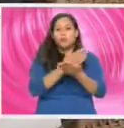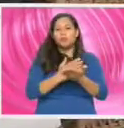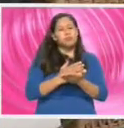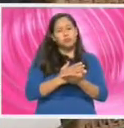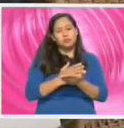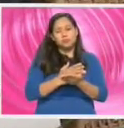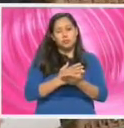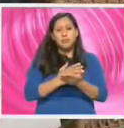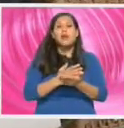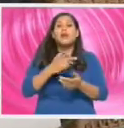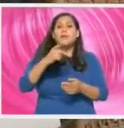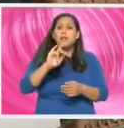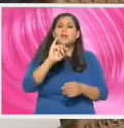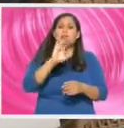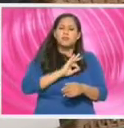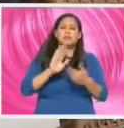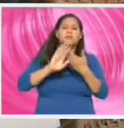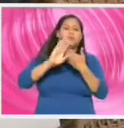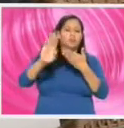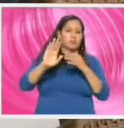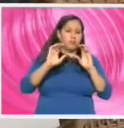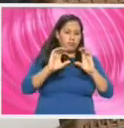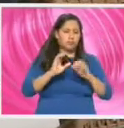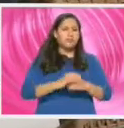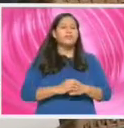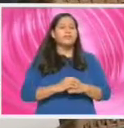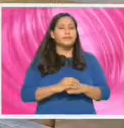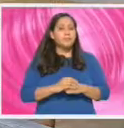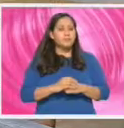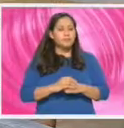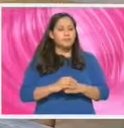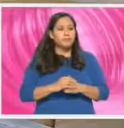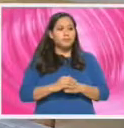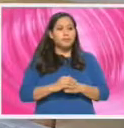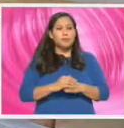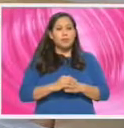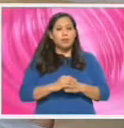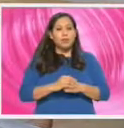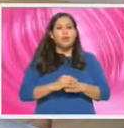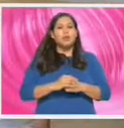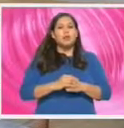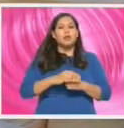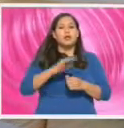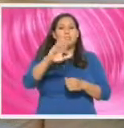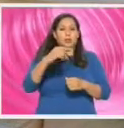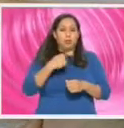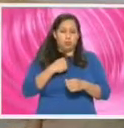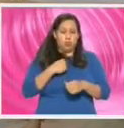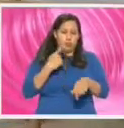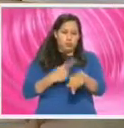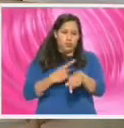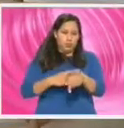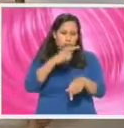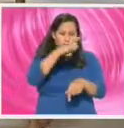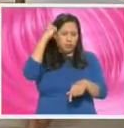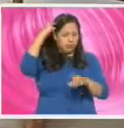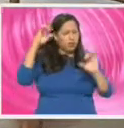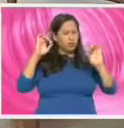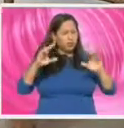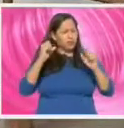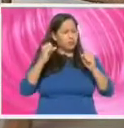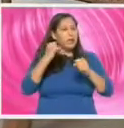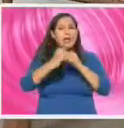tal, pero sí la podemos prevenir. Algo que me llama mucho la atención, yo padezco migraña ya hace muchísimo tiempo